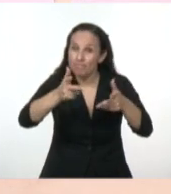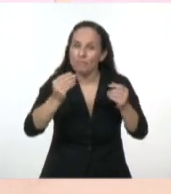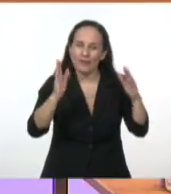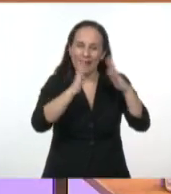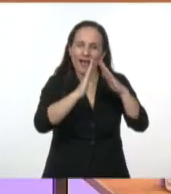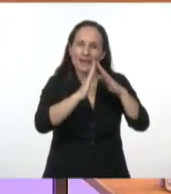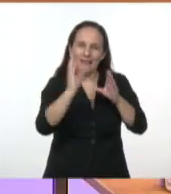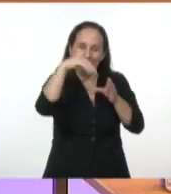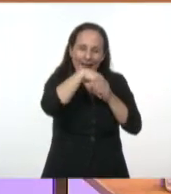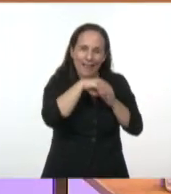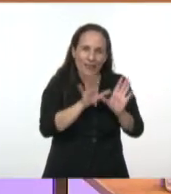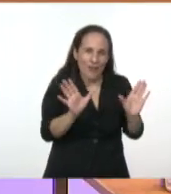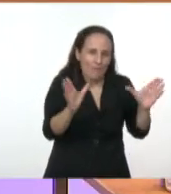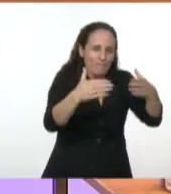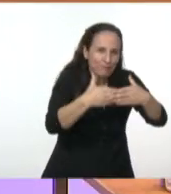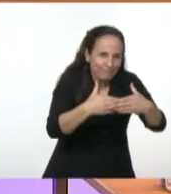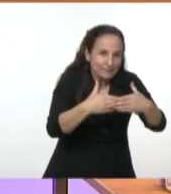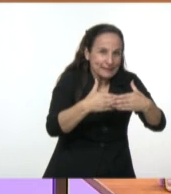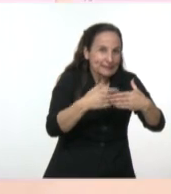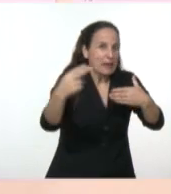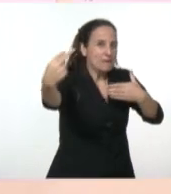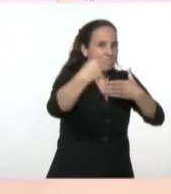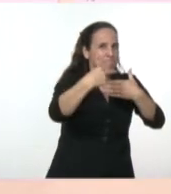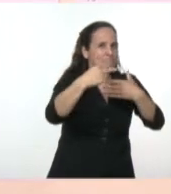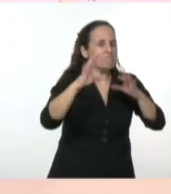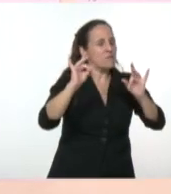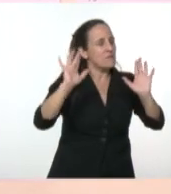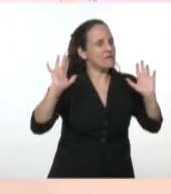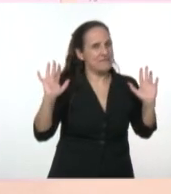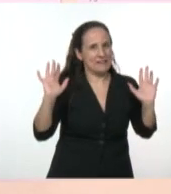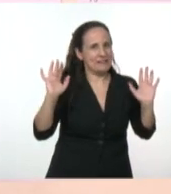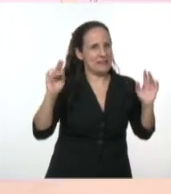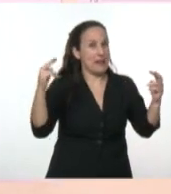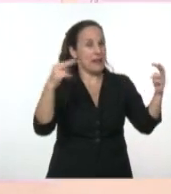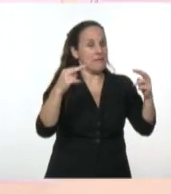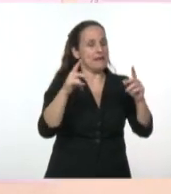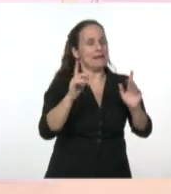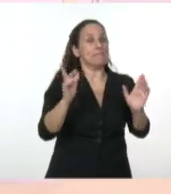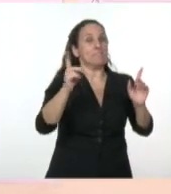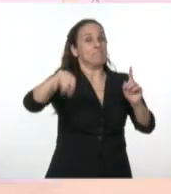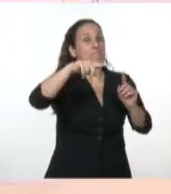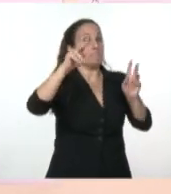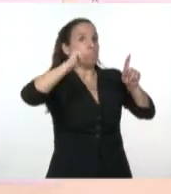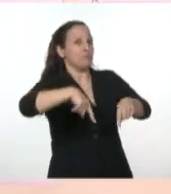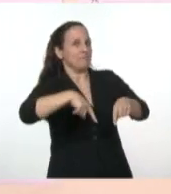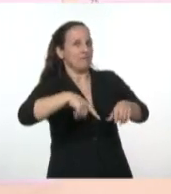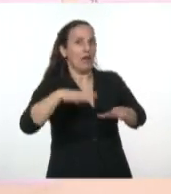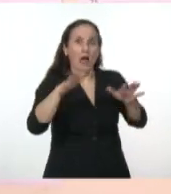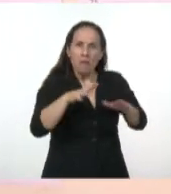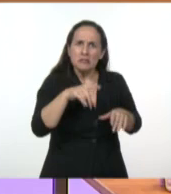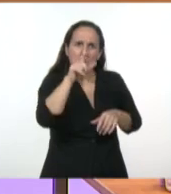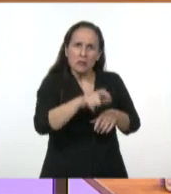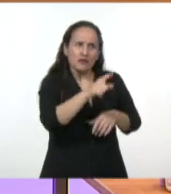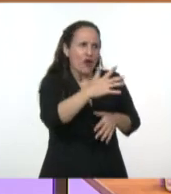adentro es muy difícil de visibilizar. Y en ese sentido, mostrar que estas cosas suceden incluso con las personas que consideramos